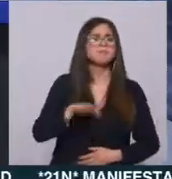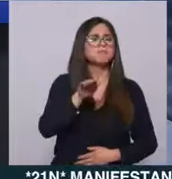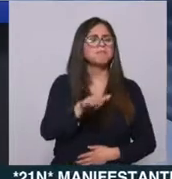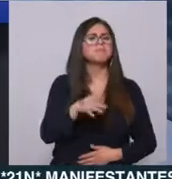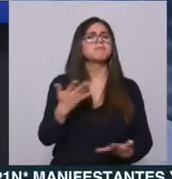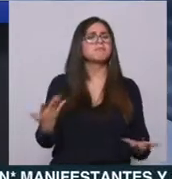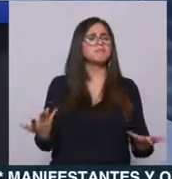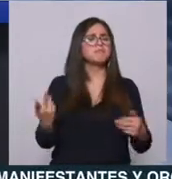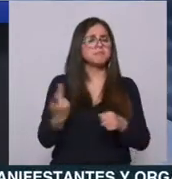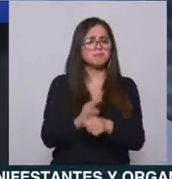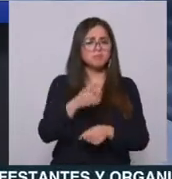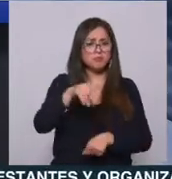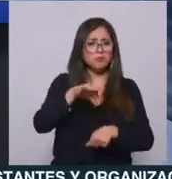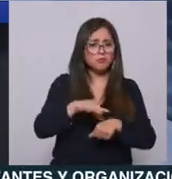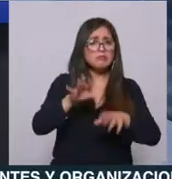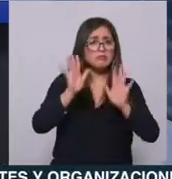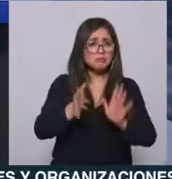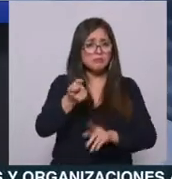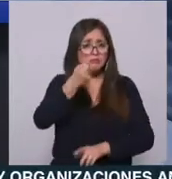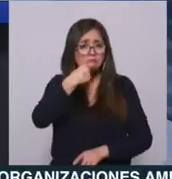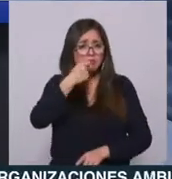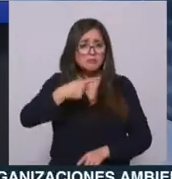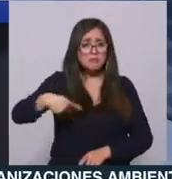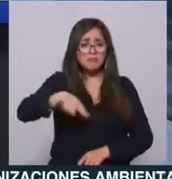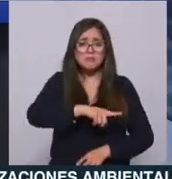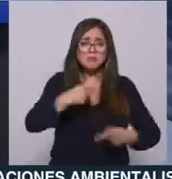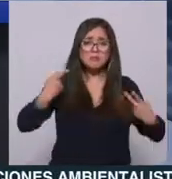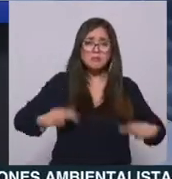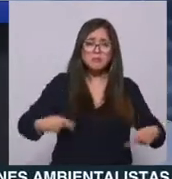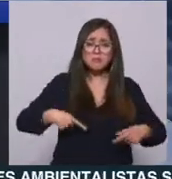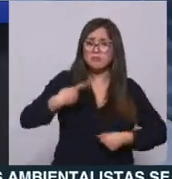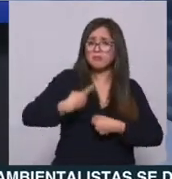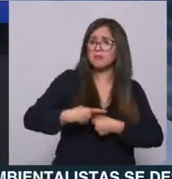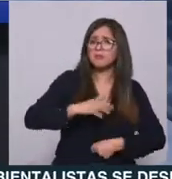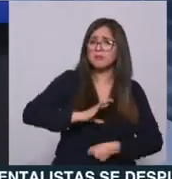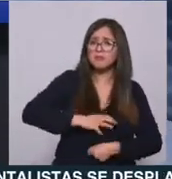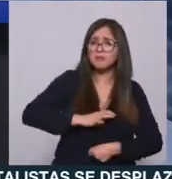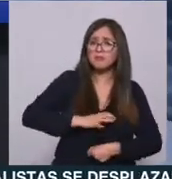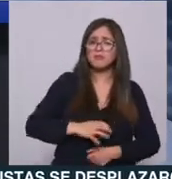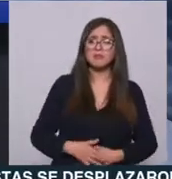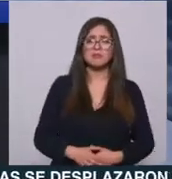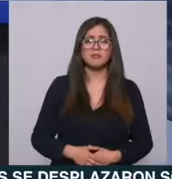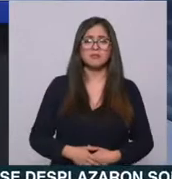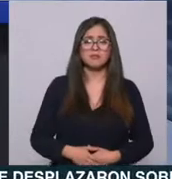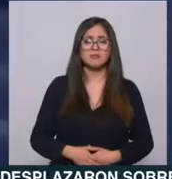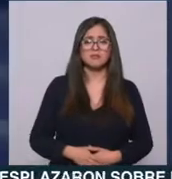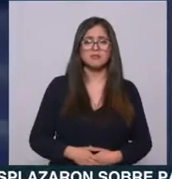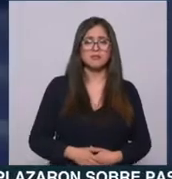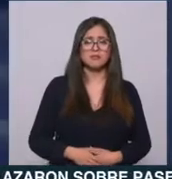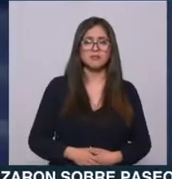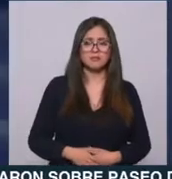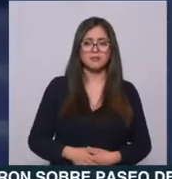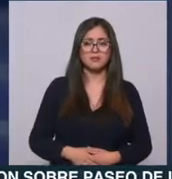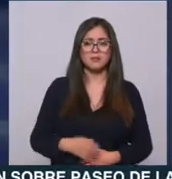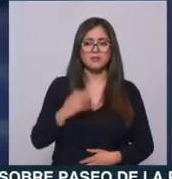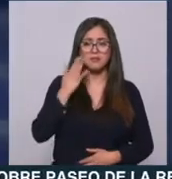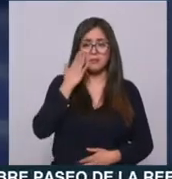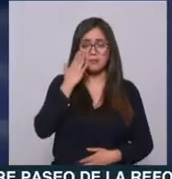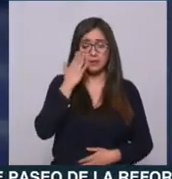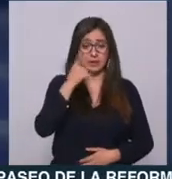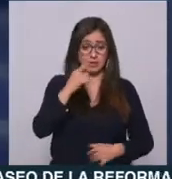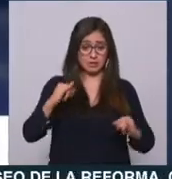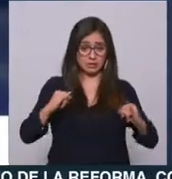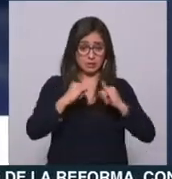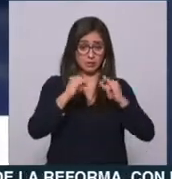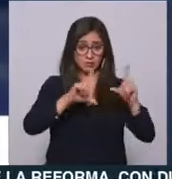desabasto? ¿Ya hay medicinas para pacientes con cáncer? Pues relativamente el abasto ha sido continuo. En el Instituto Nacional de